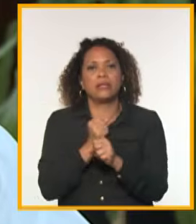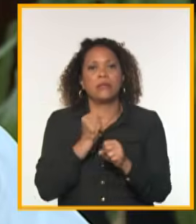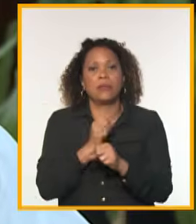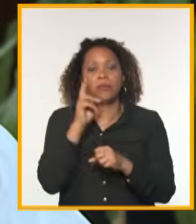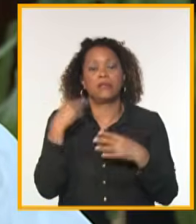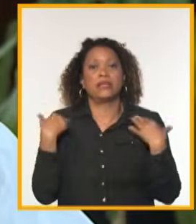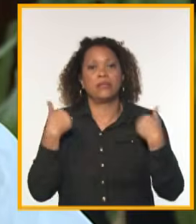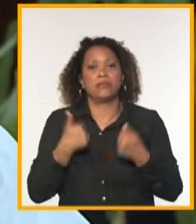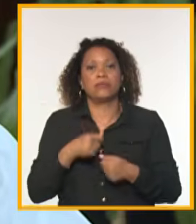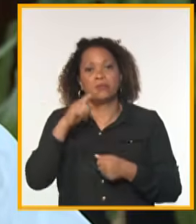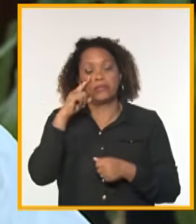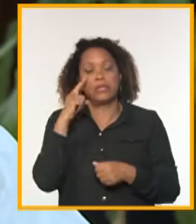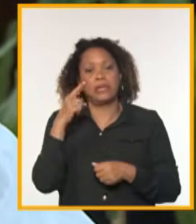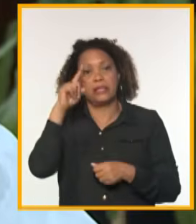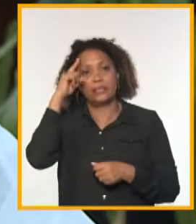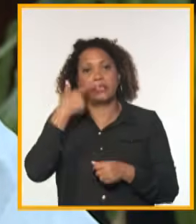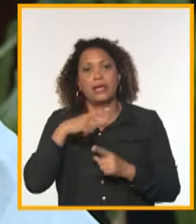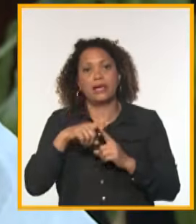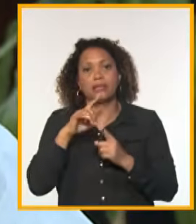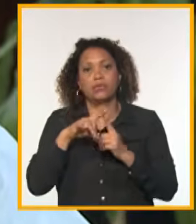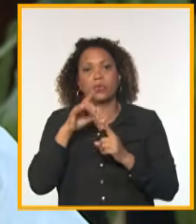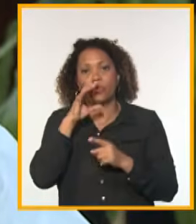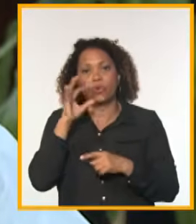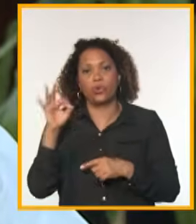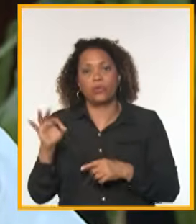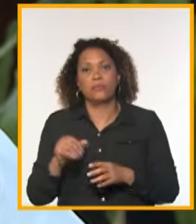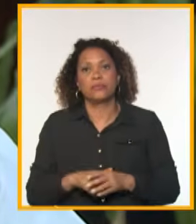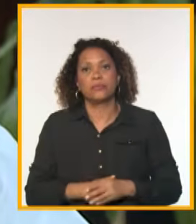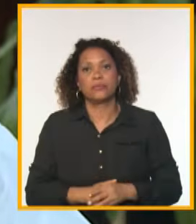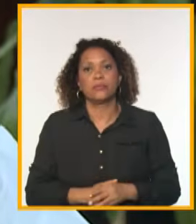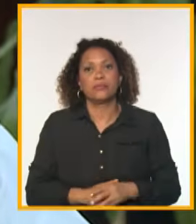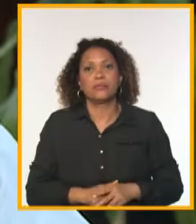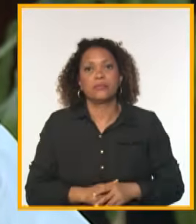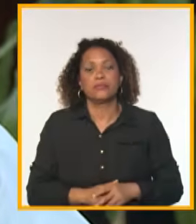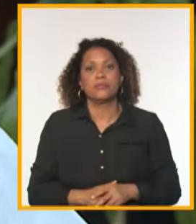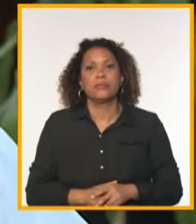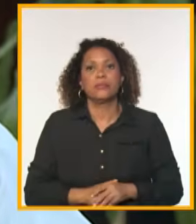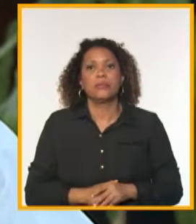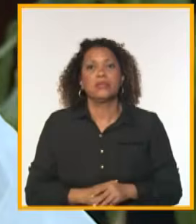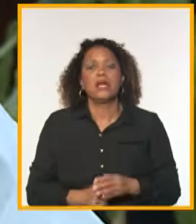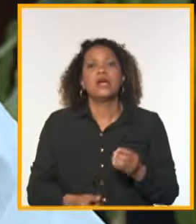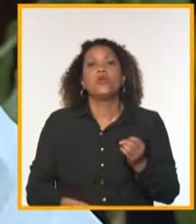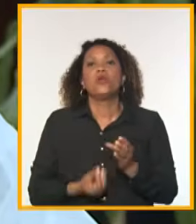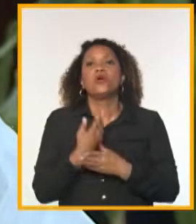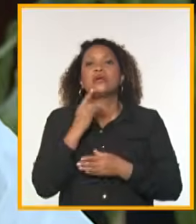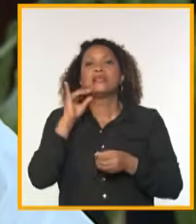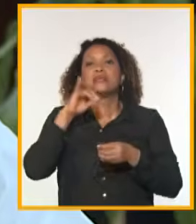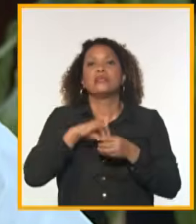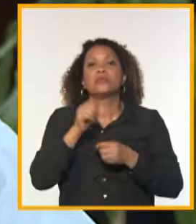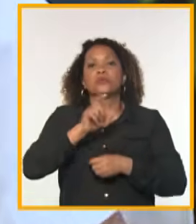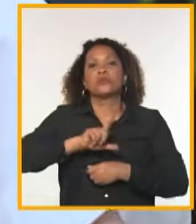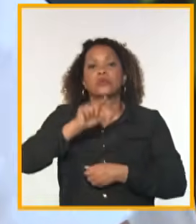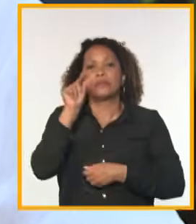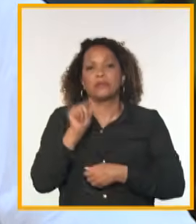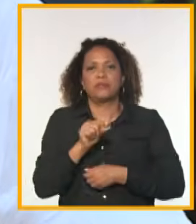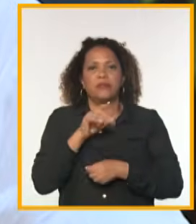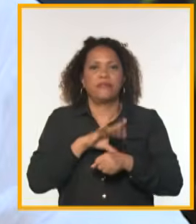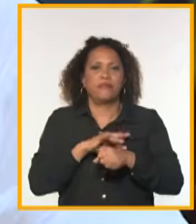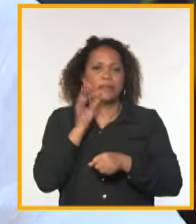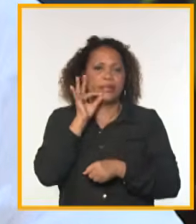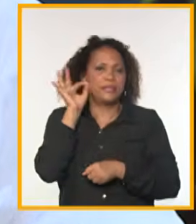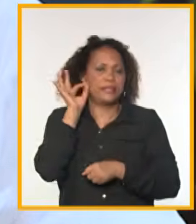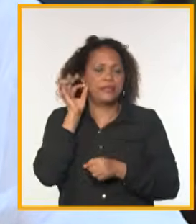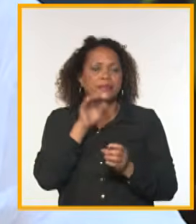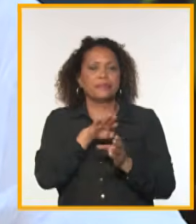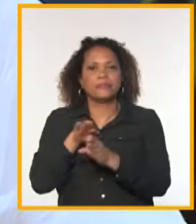sanatorio. Rompió los mitos y logró que se produjera la inserción social de los pacientes. Jorge,